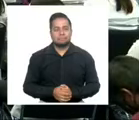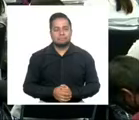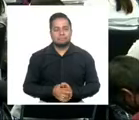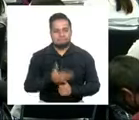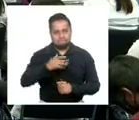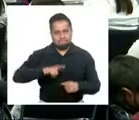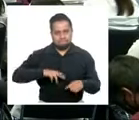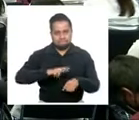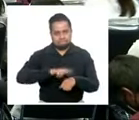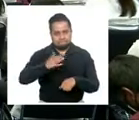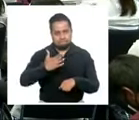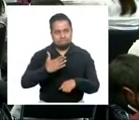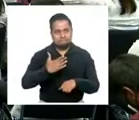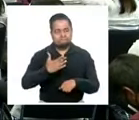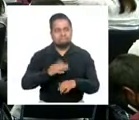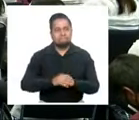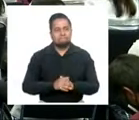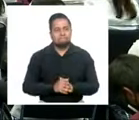Señor gobernador,